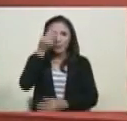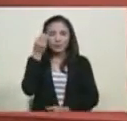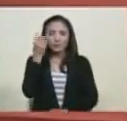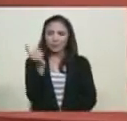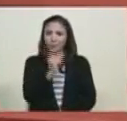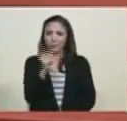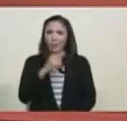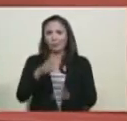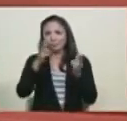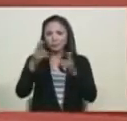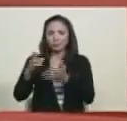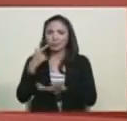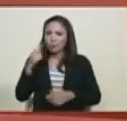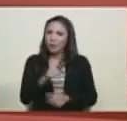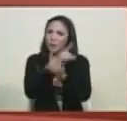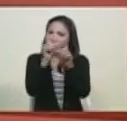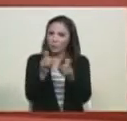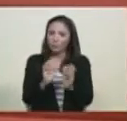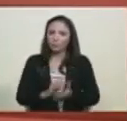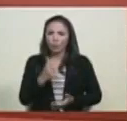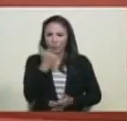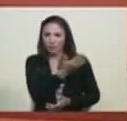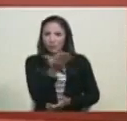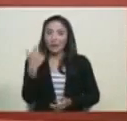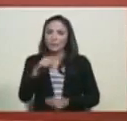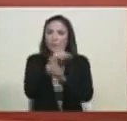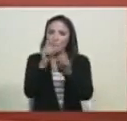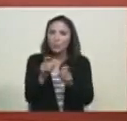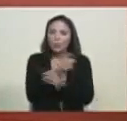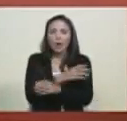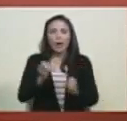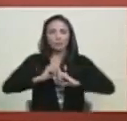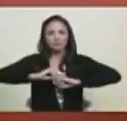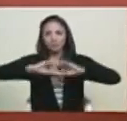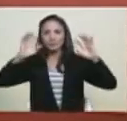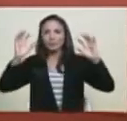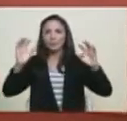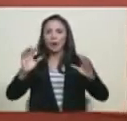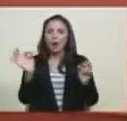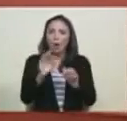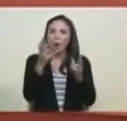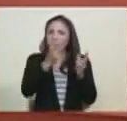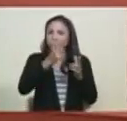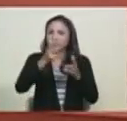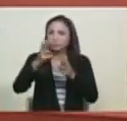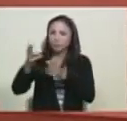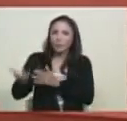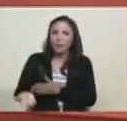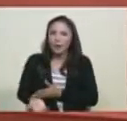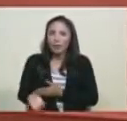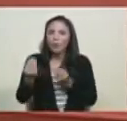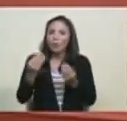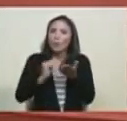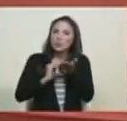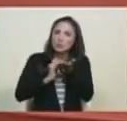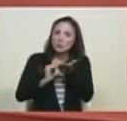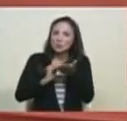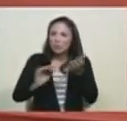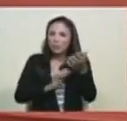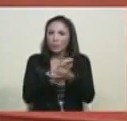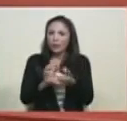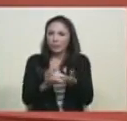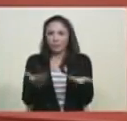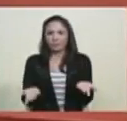Venezuela. Pregunto, el corazón de los venezolanos y las venezolanas. ¿Es poniendo bombas a nuestros oponentes